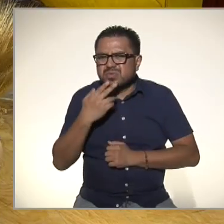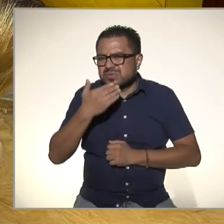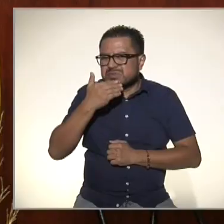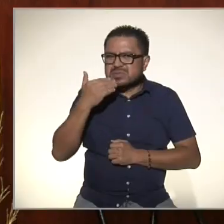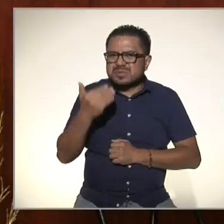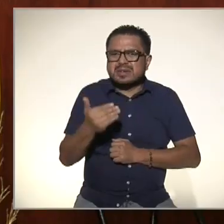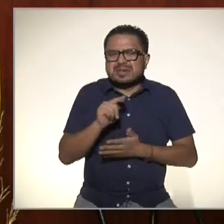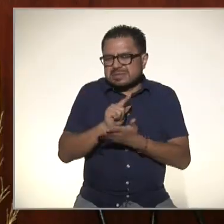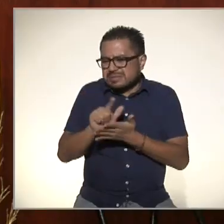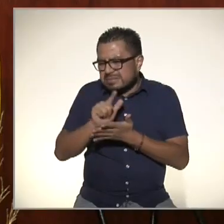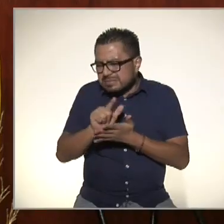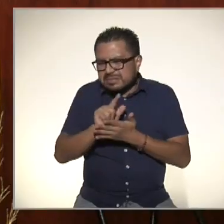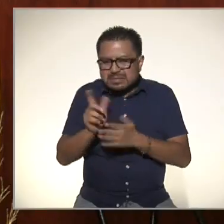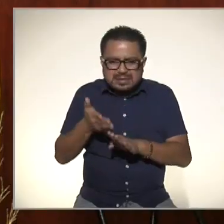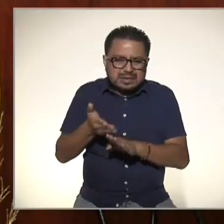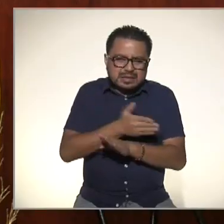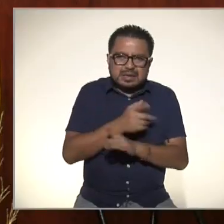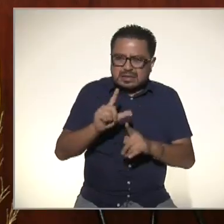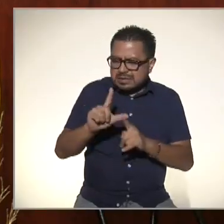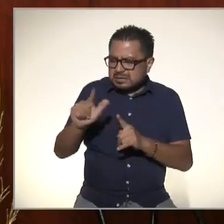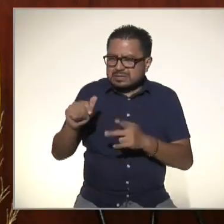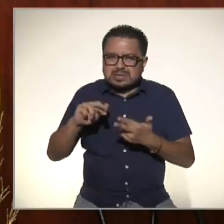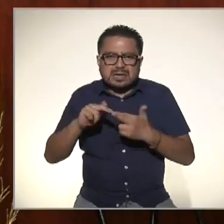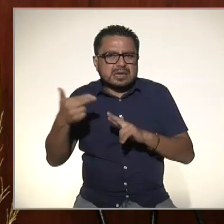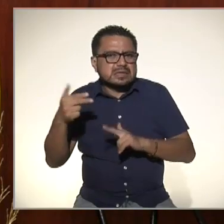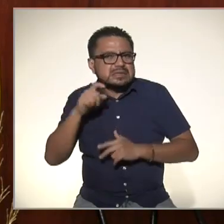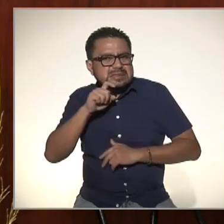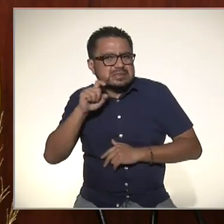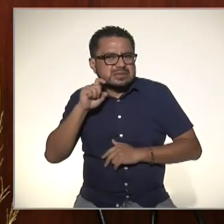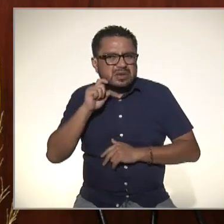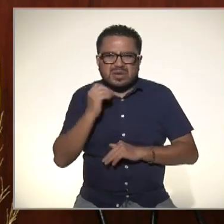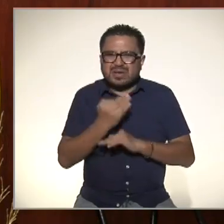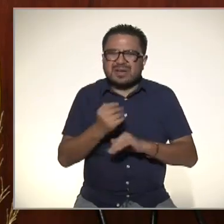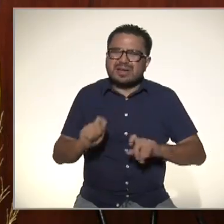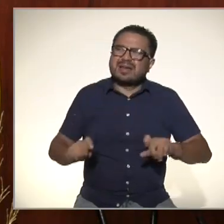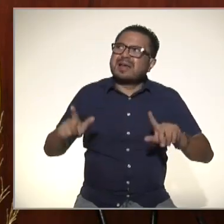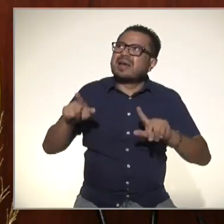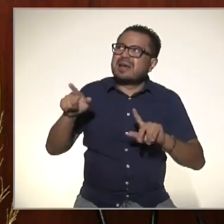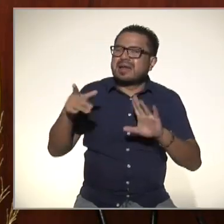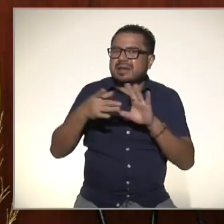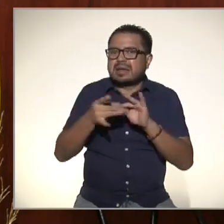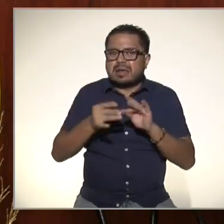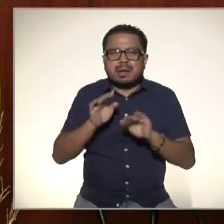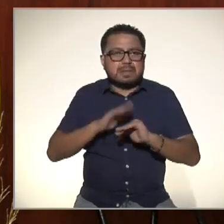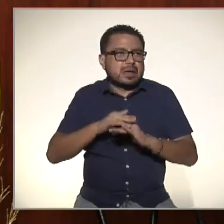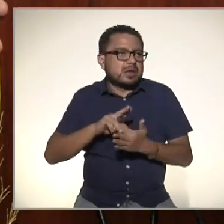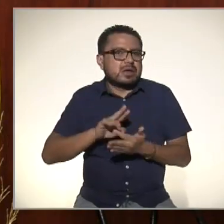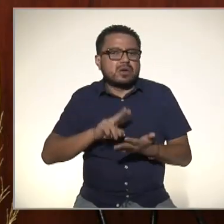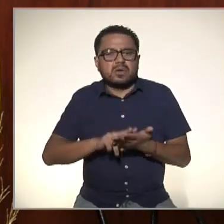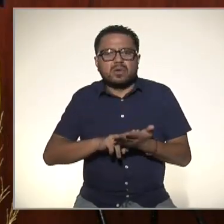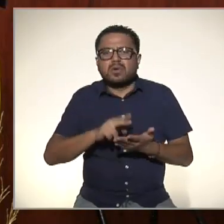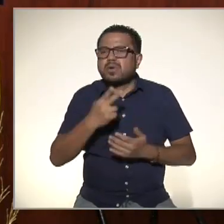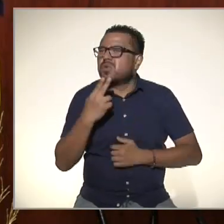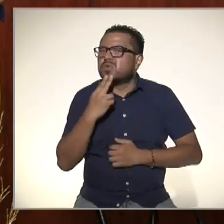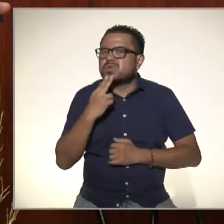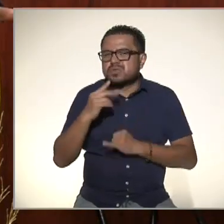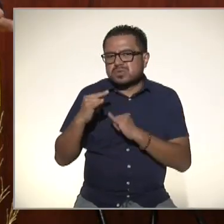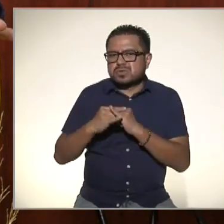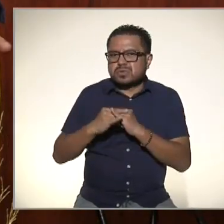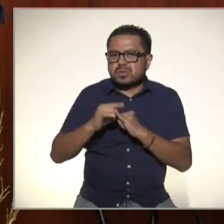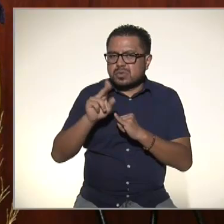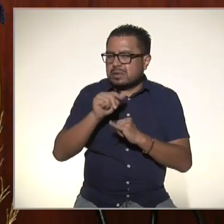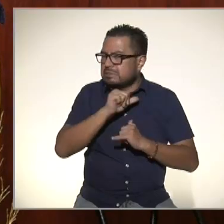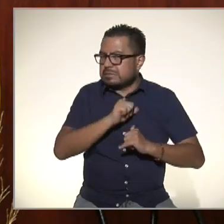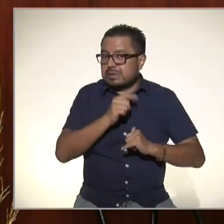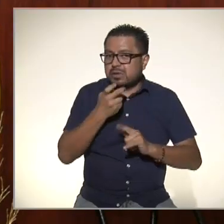de la higiene antes, después de la relación sexual. O sea, lo que se comentó en la cápsula fue muy valioso, el uso del preservativo. No todo es trabajo del